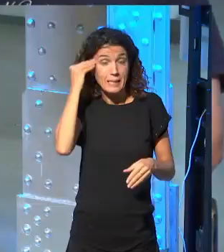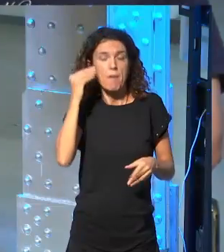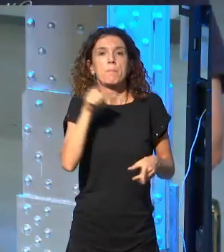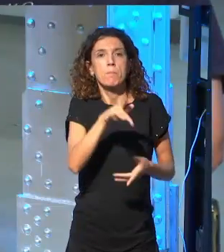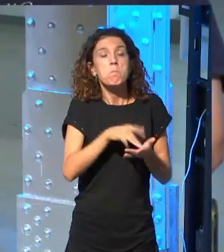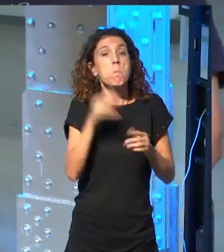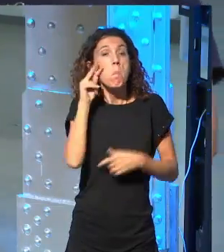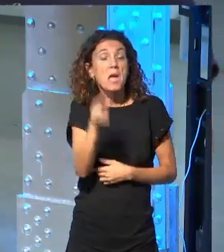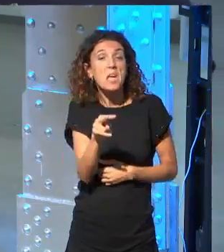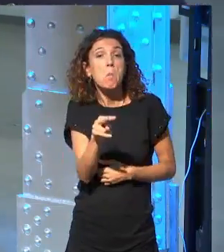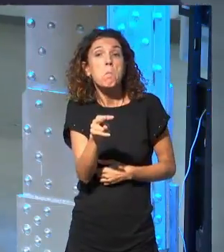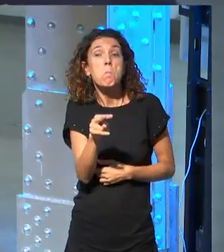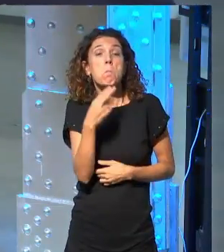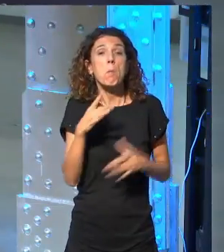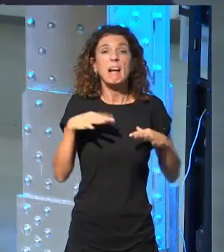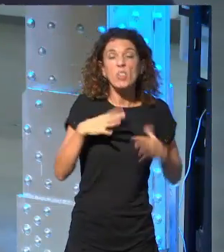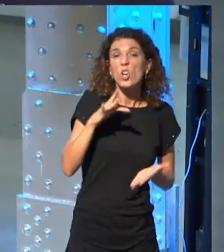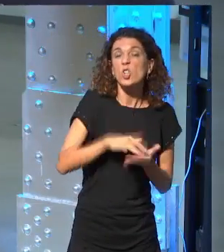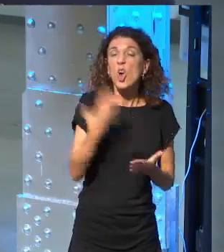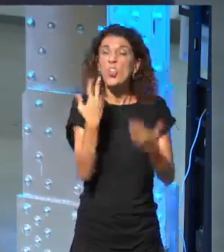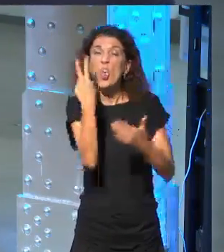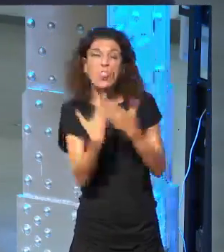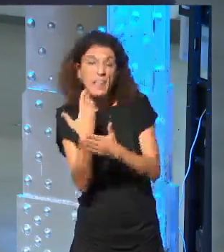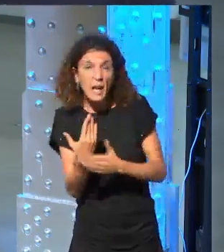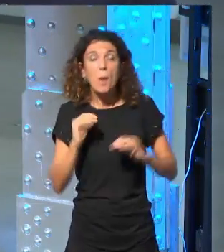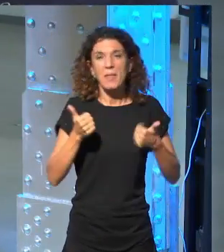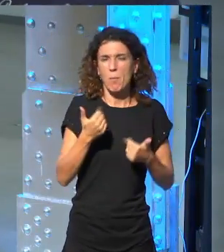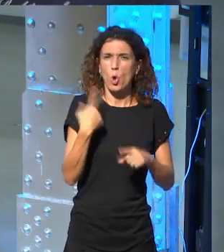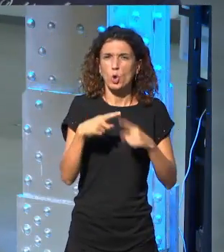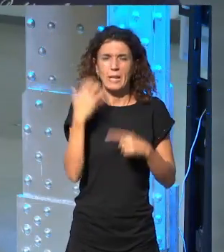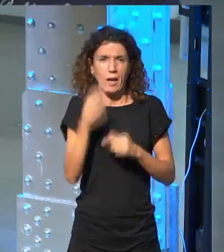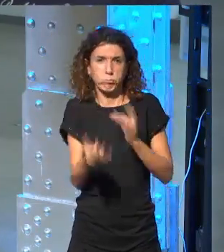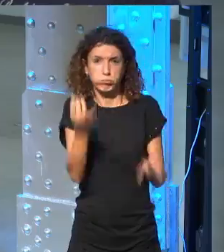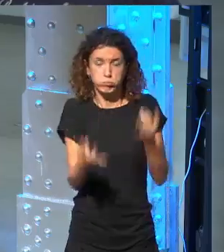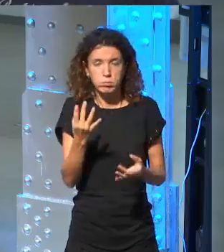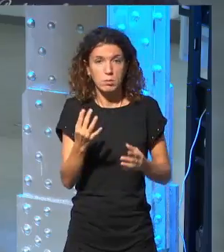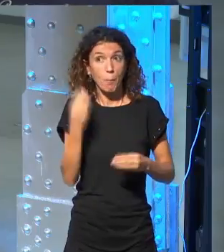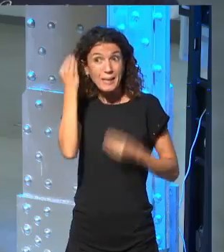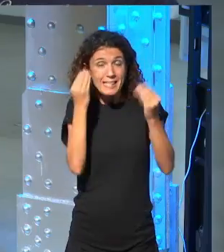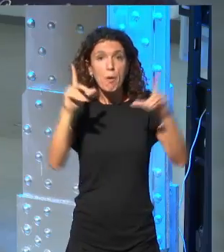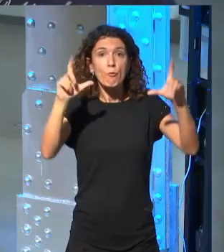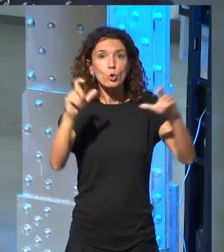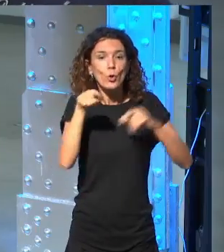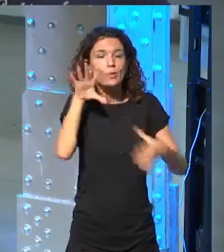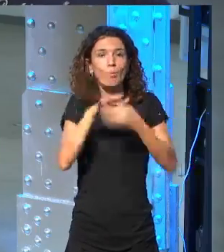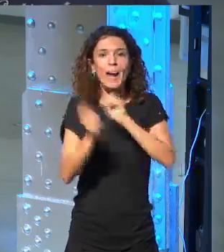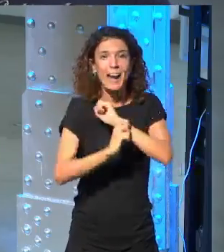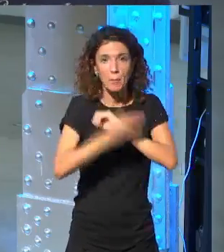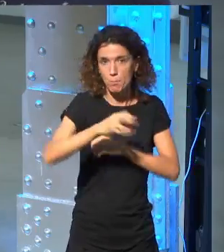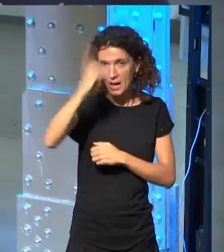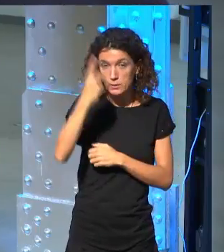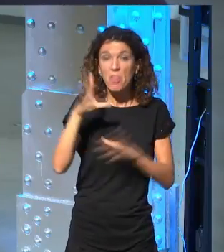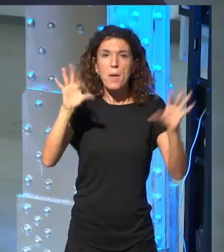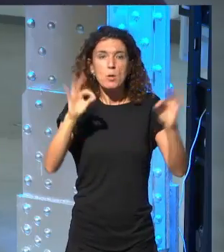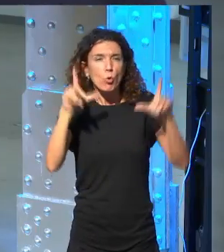Entonces, claro, leían lo de ando de vacaciones desde hace un par de días, me estaba empezando a suceder cosas raras, y pensaban que la foto era la clave. Entonces igual se pasaban